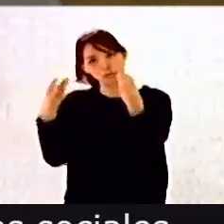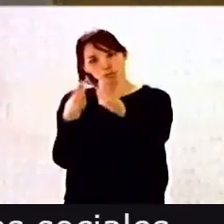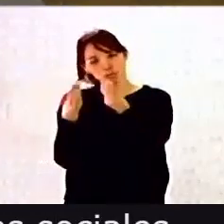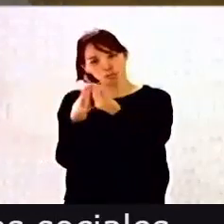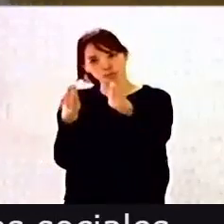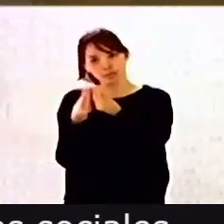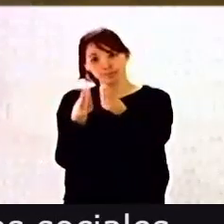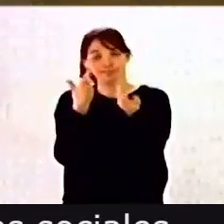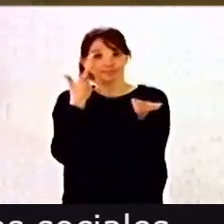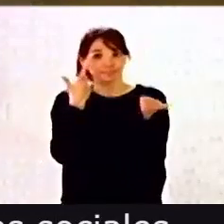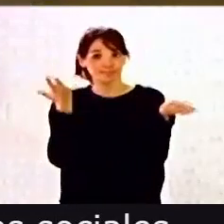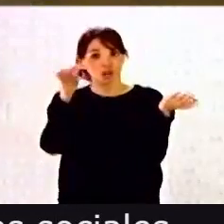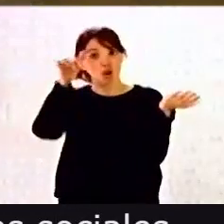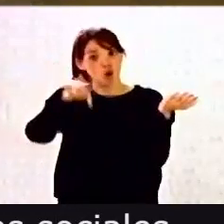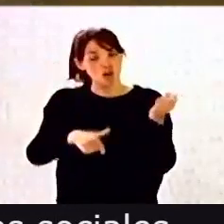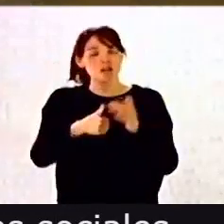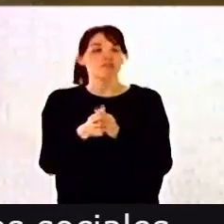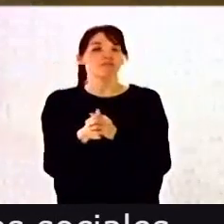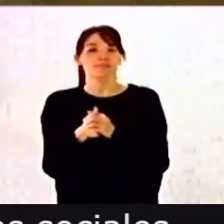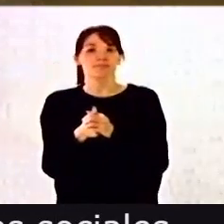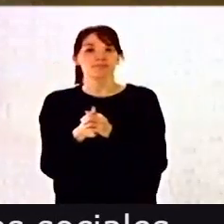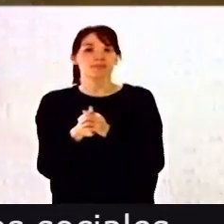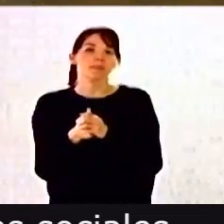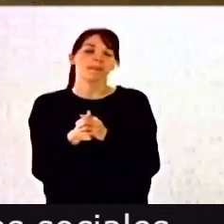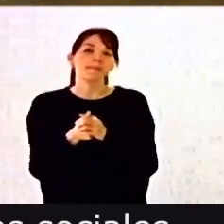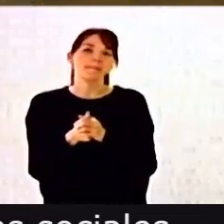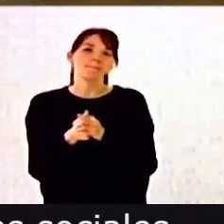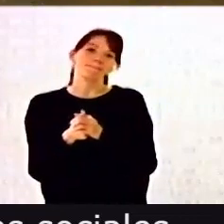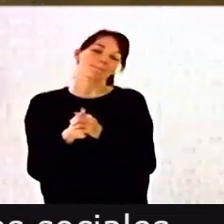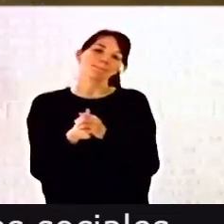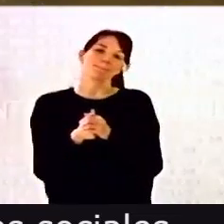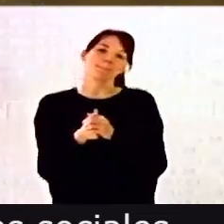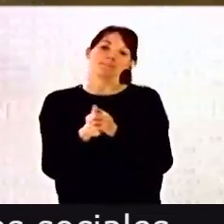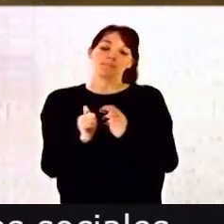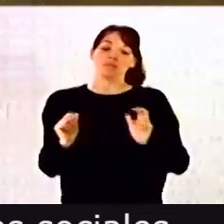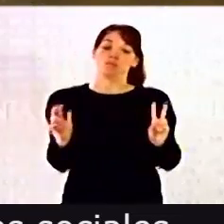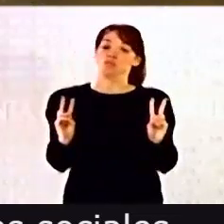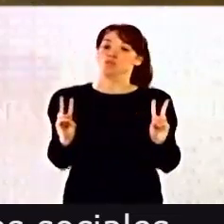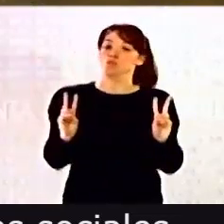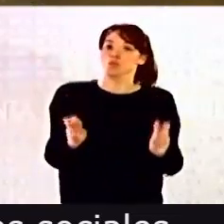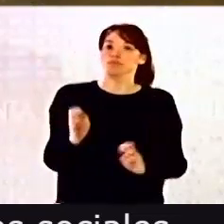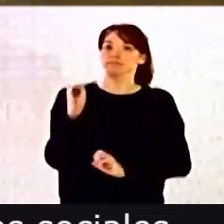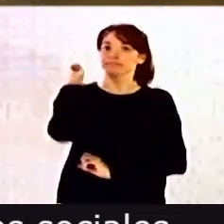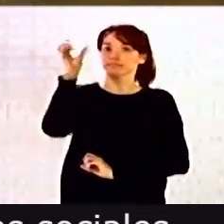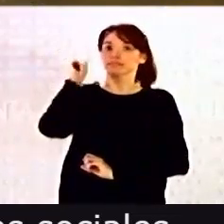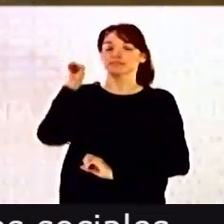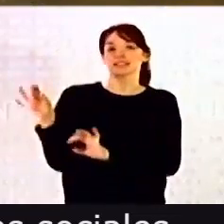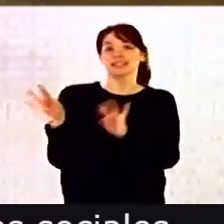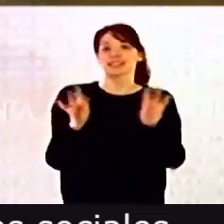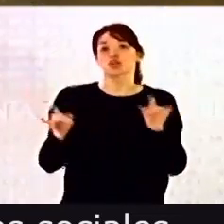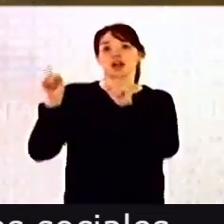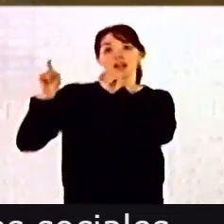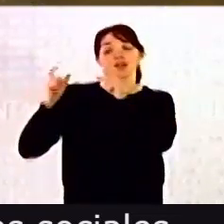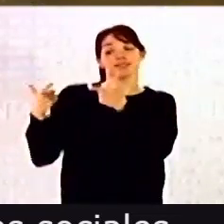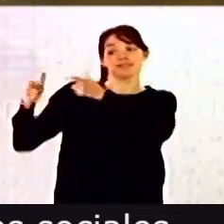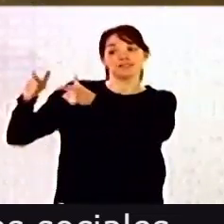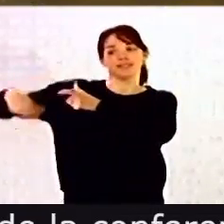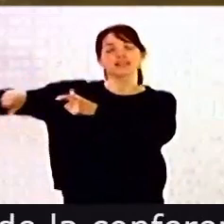Miren, hoy lo decían al inicio de la Conferencia Sectorial de Educación.